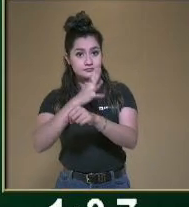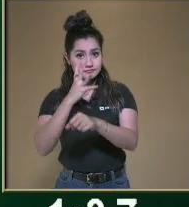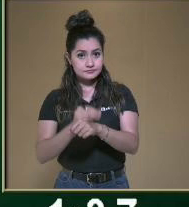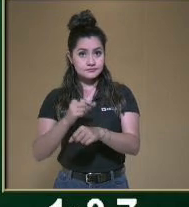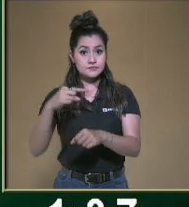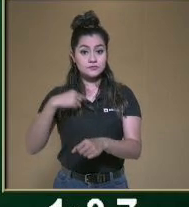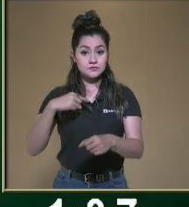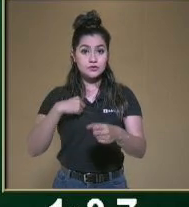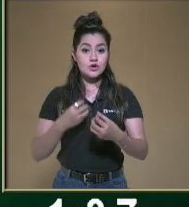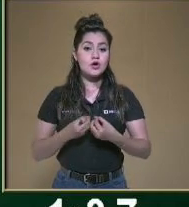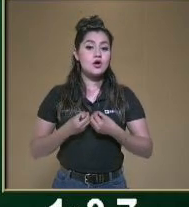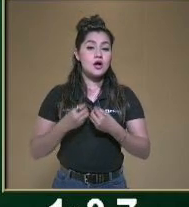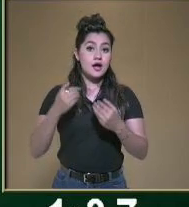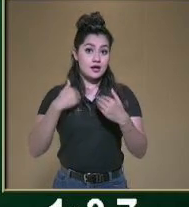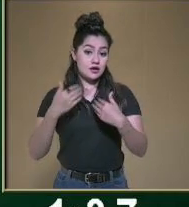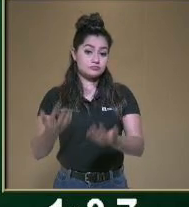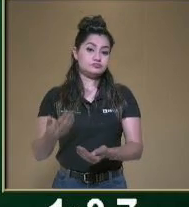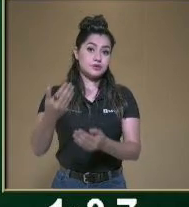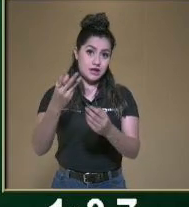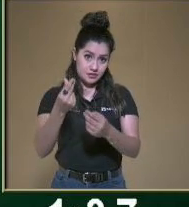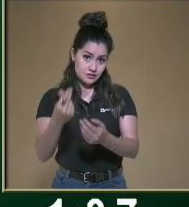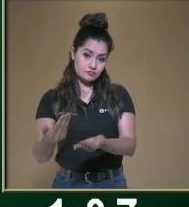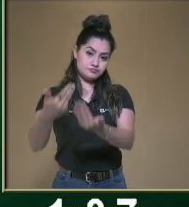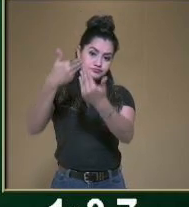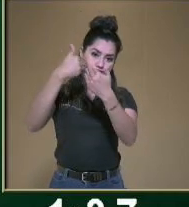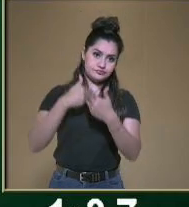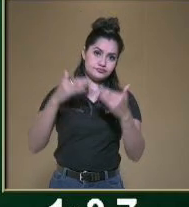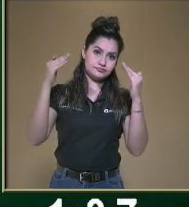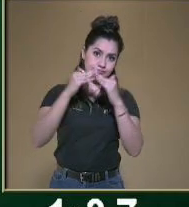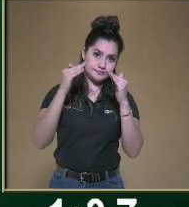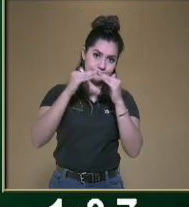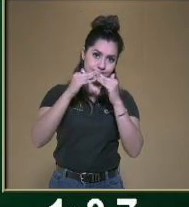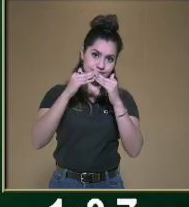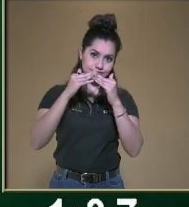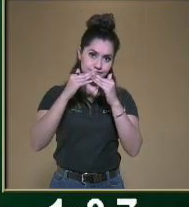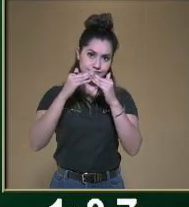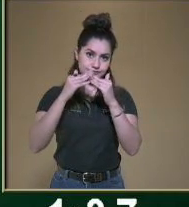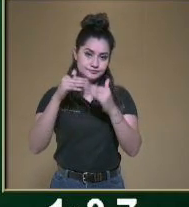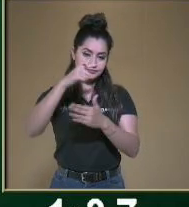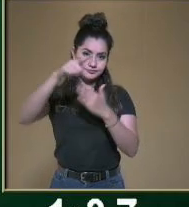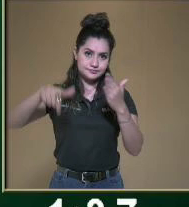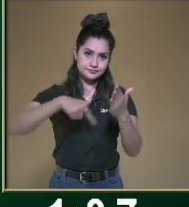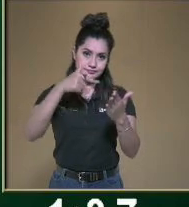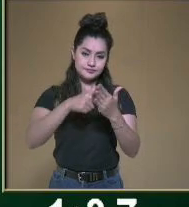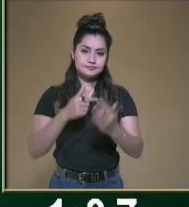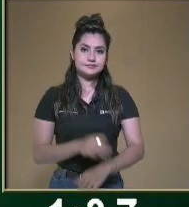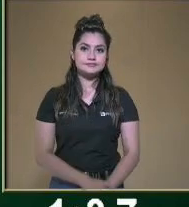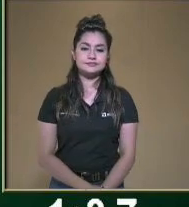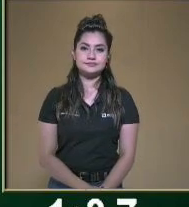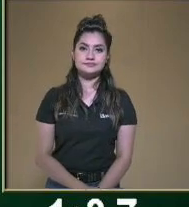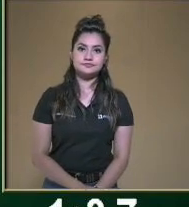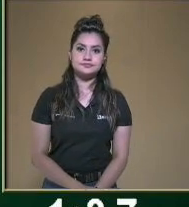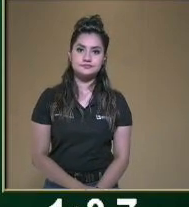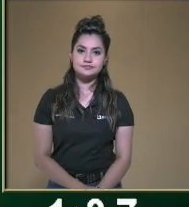hogar temporal. Ahorita les voy a decir lo que es un hogar temporal, ¿verdad? Aquí vamos a pasar